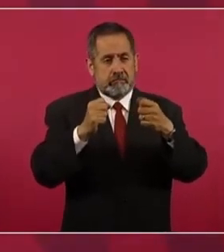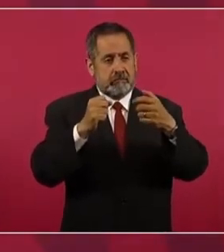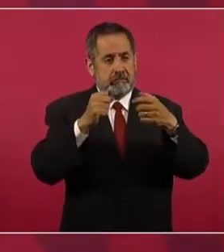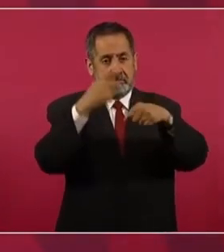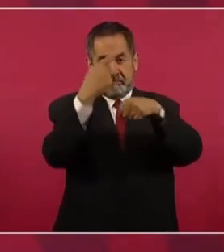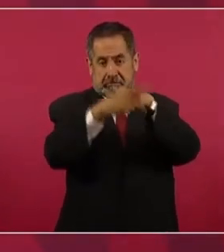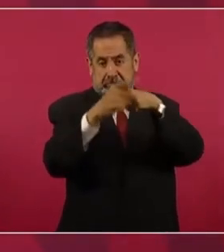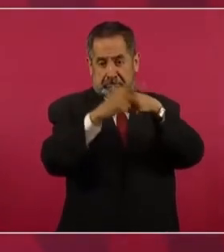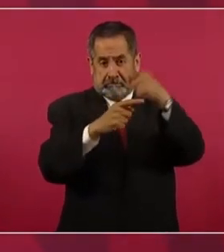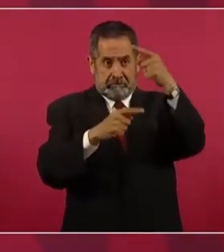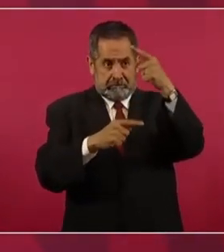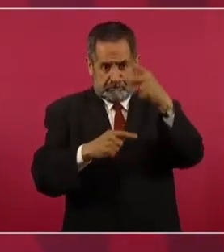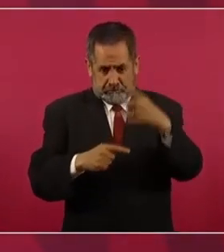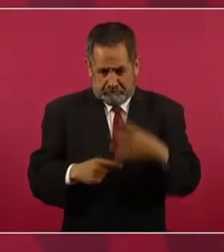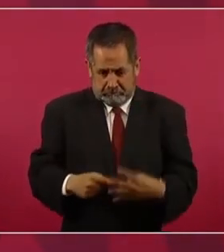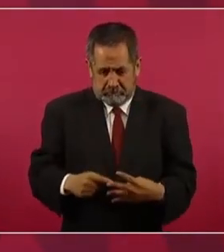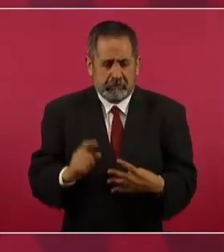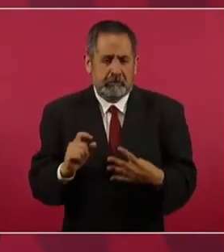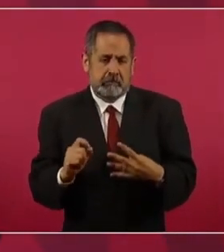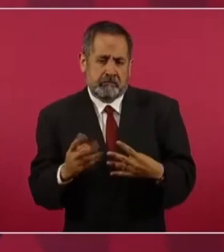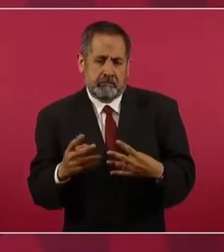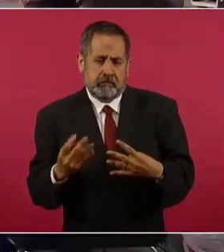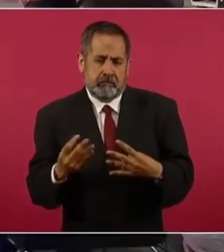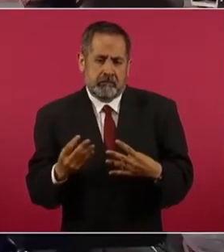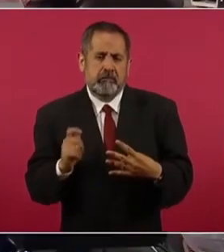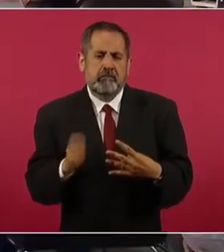tomando en cuenta la población.